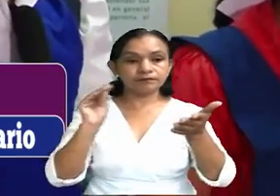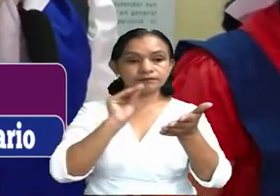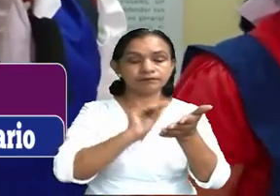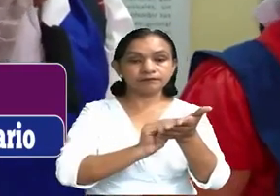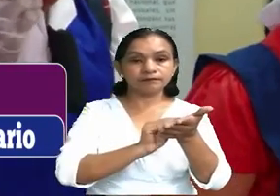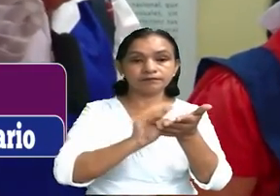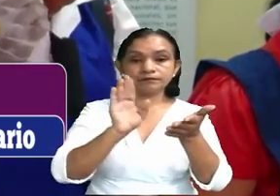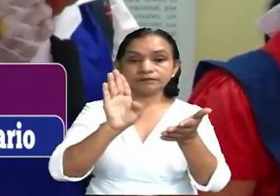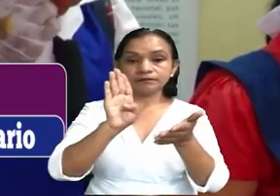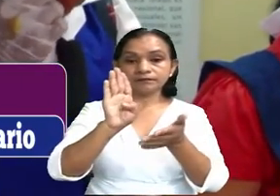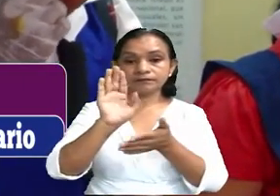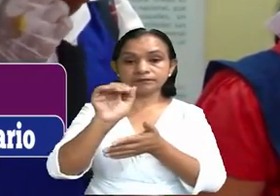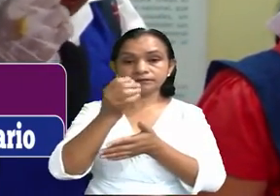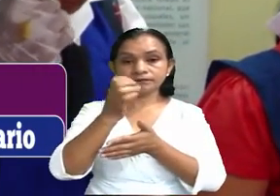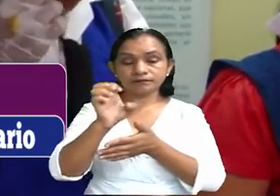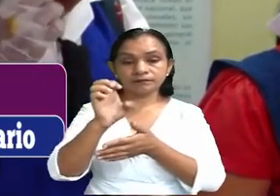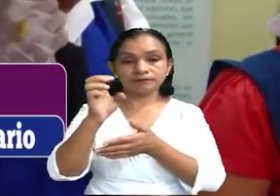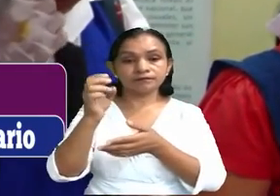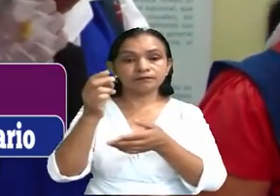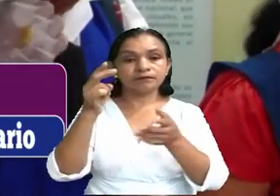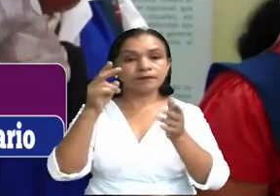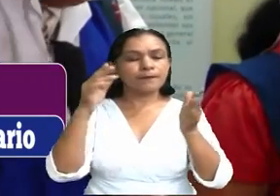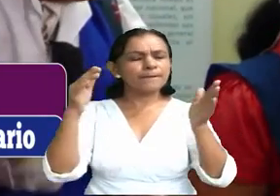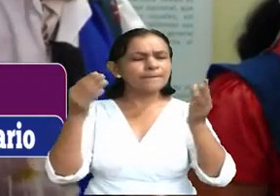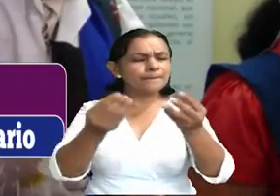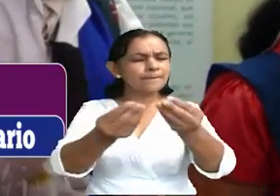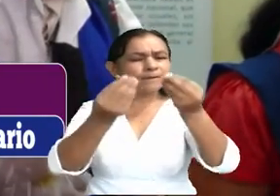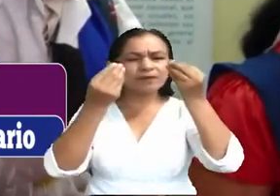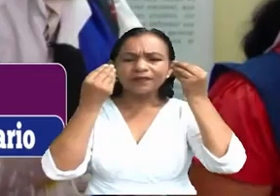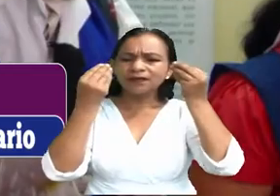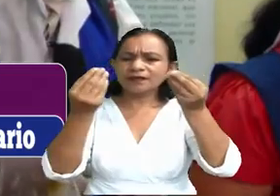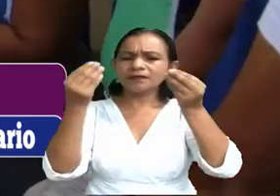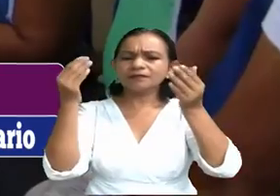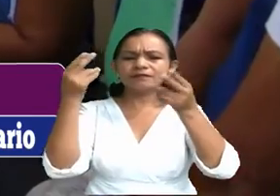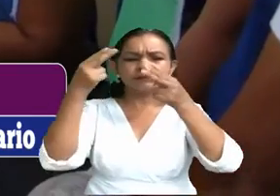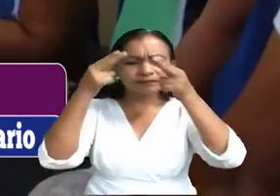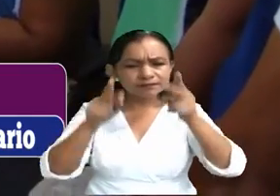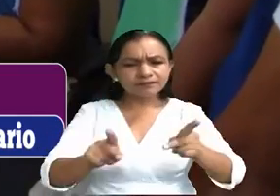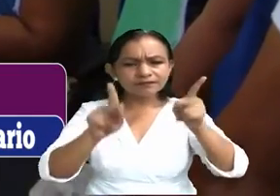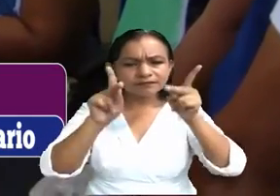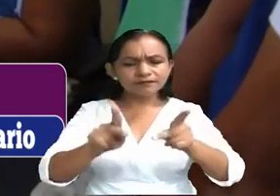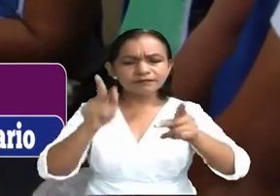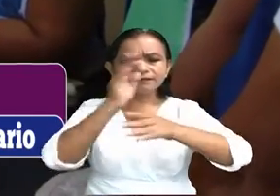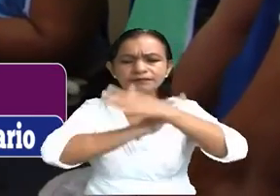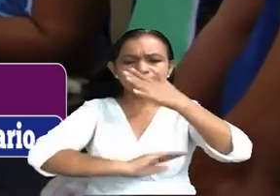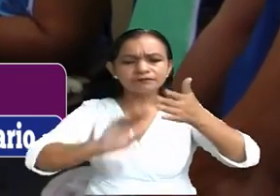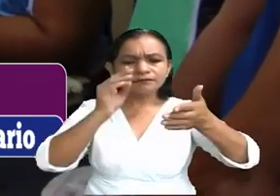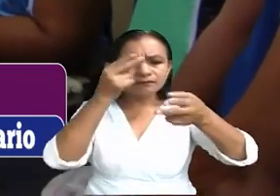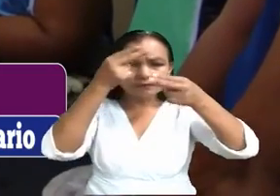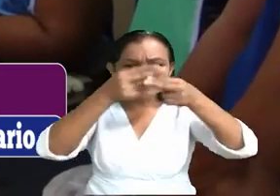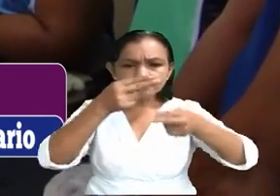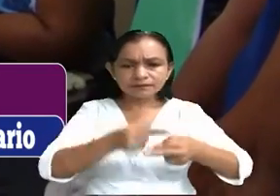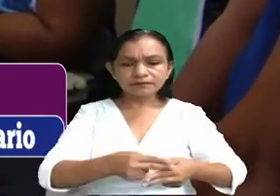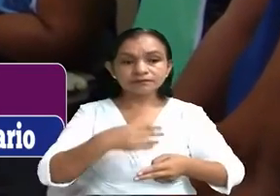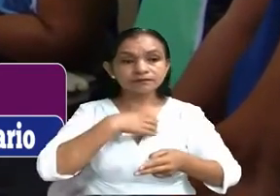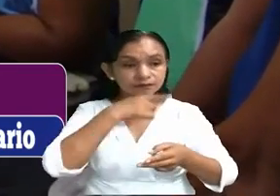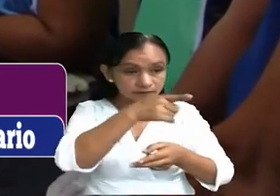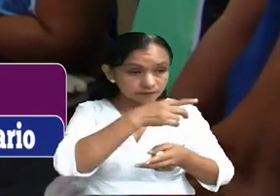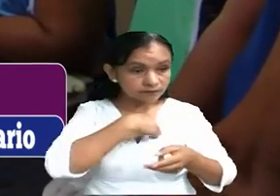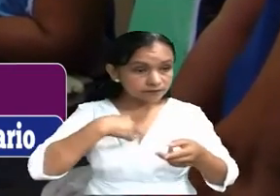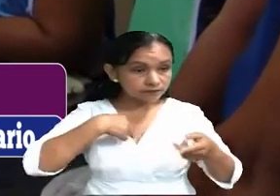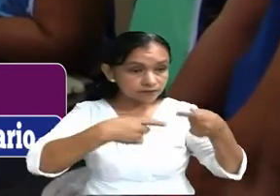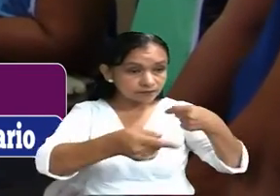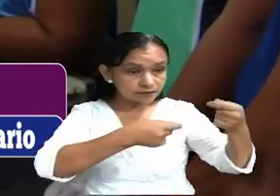actualmente ya hay registrados más de 1,000 compañeros y compañeras con discapacidad que realizan algún emprendimiento.